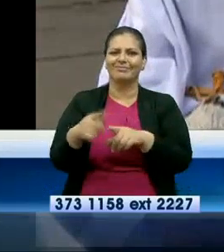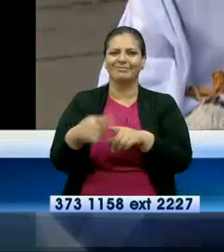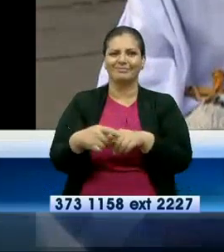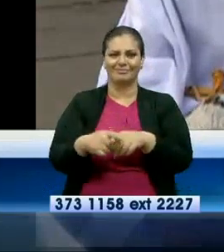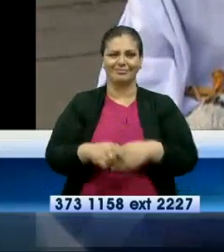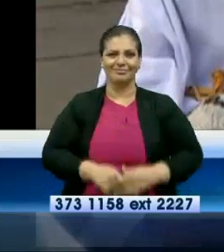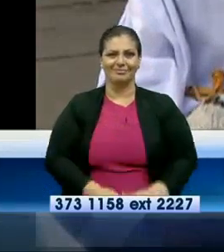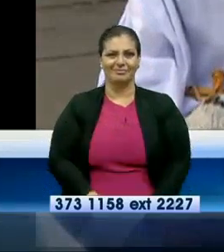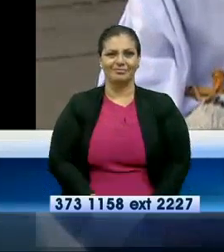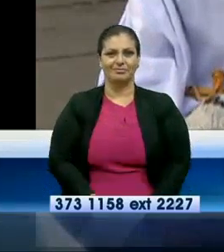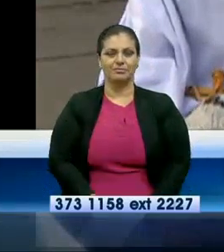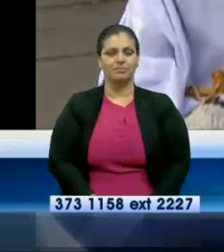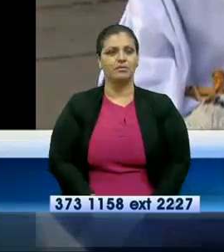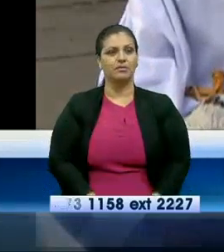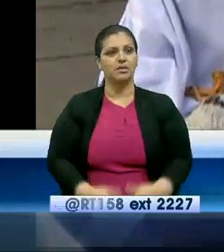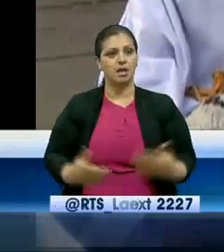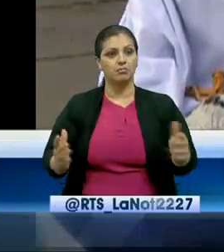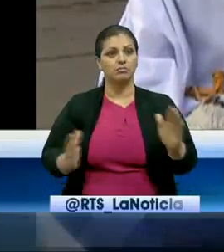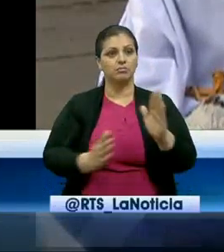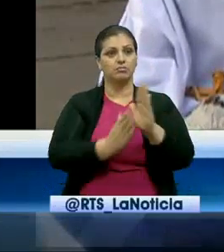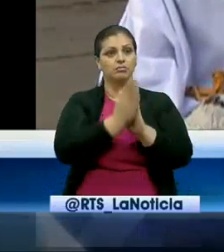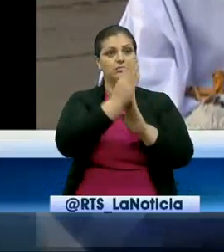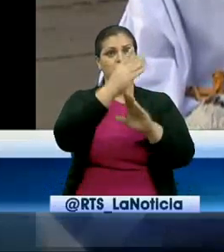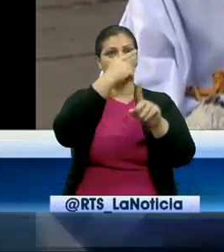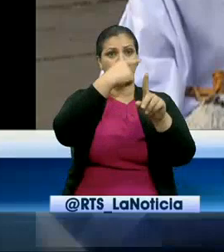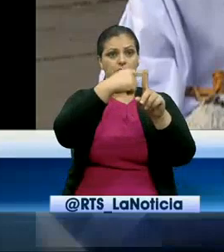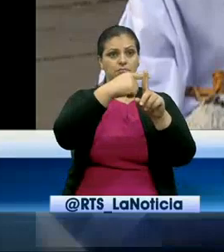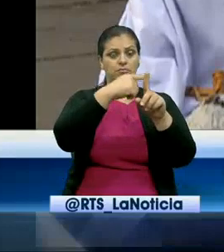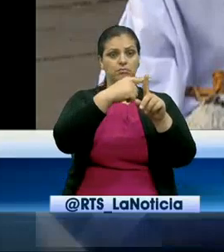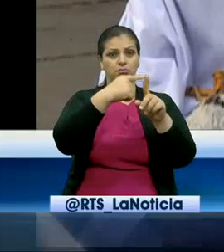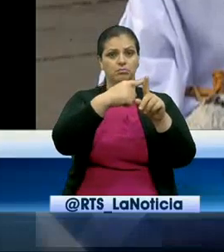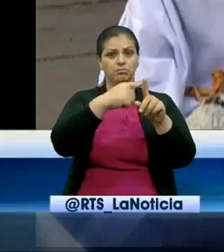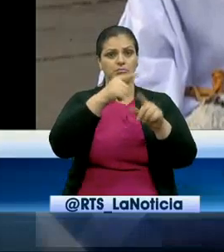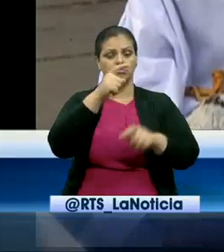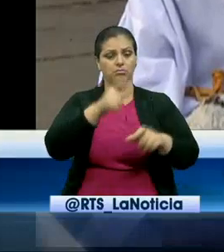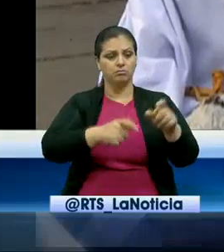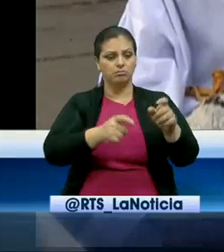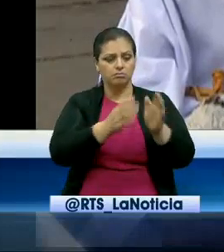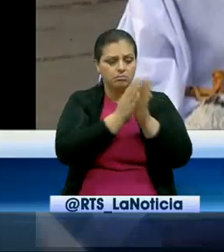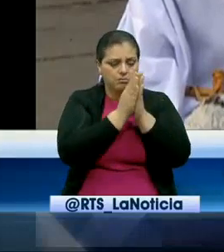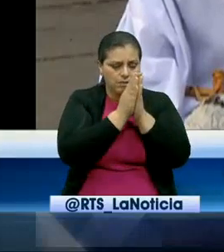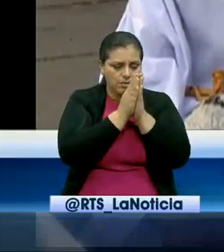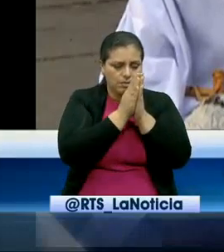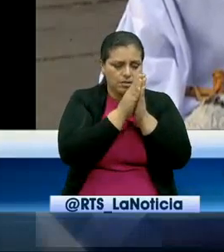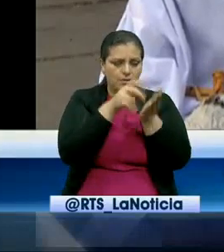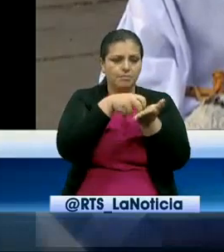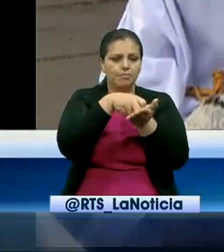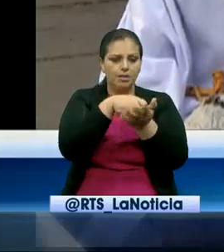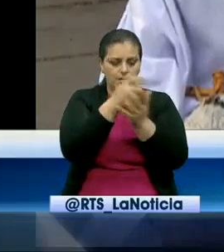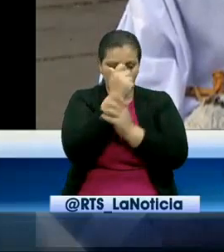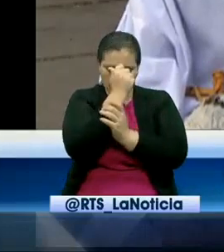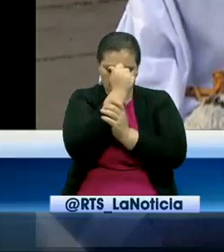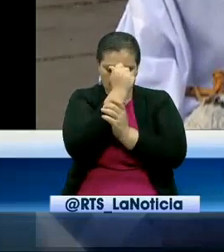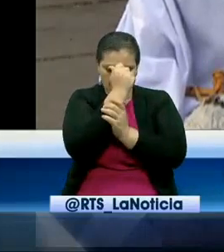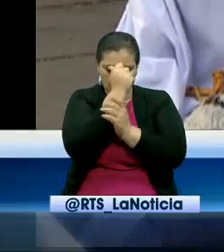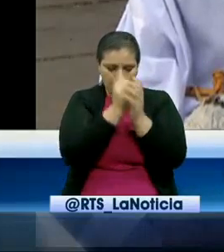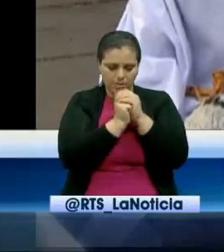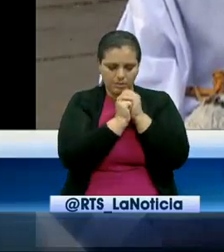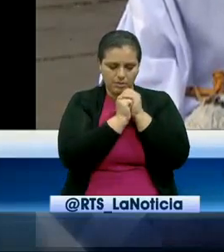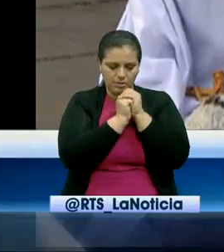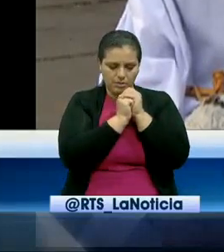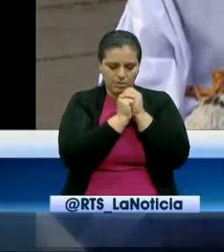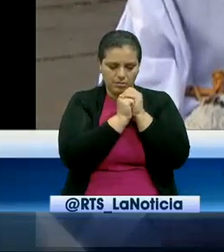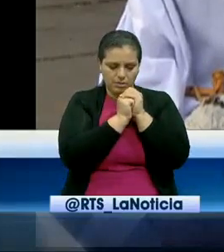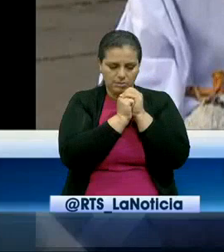salve, salían de la iglesia y procedían en la noche a quemar la chamisa, a los juegos tradicionales como es la vaca loca, con todos los